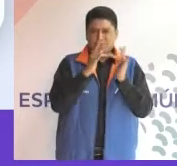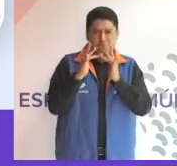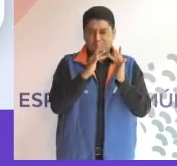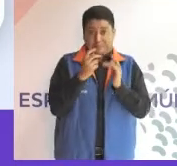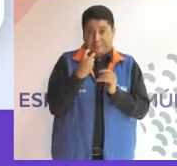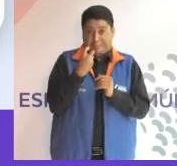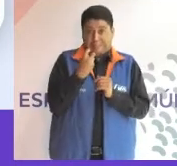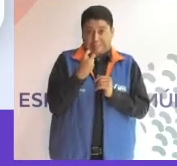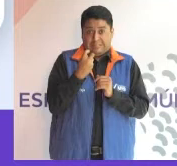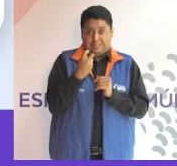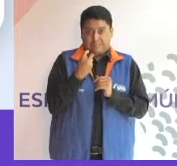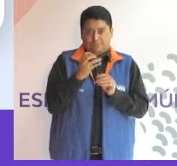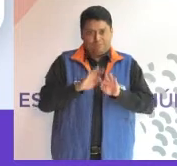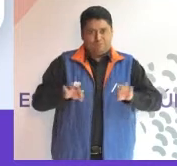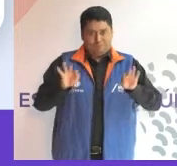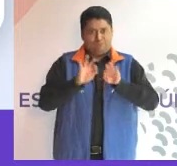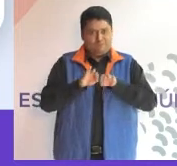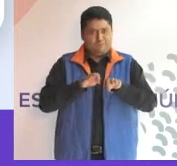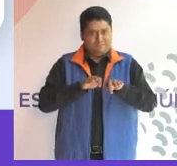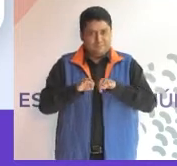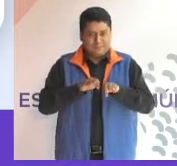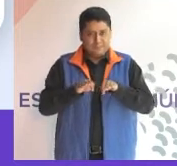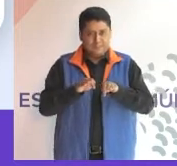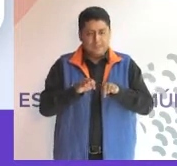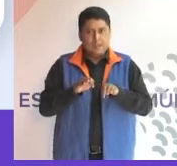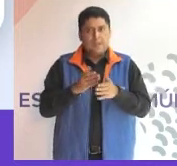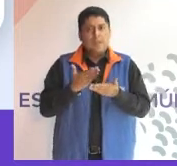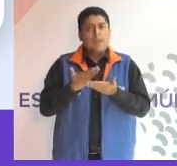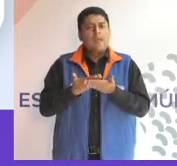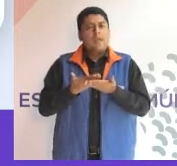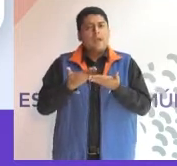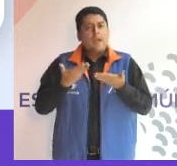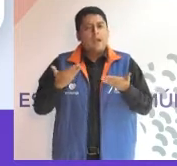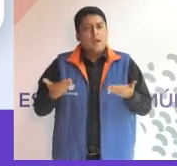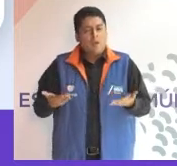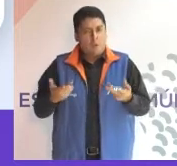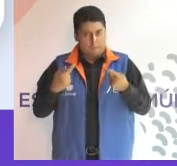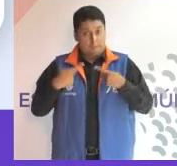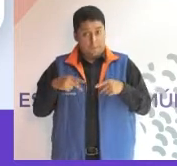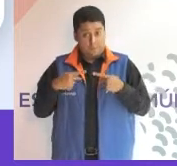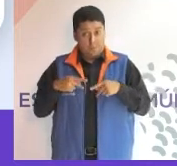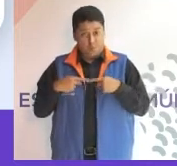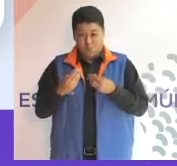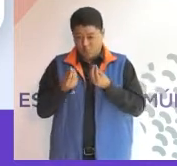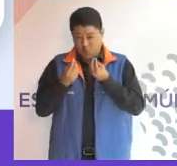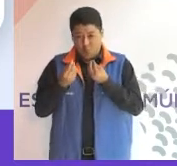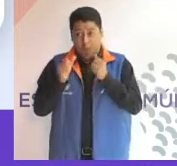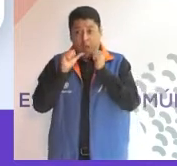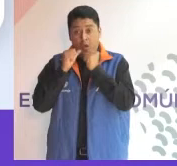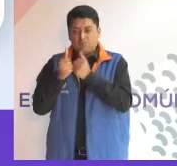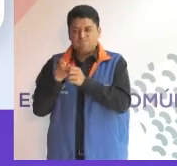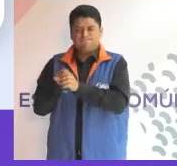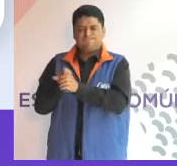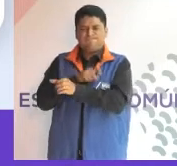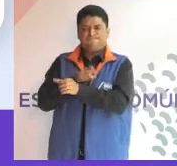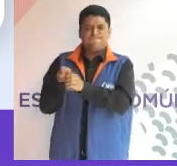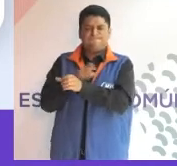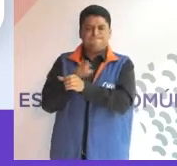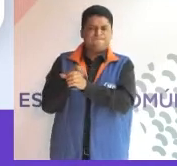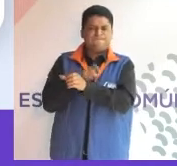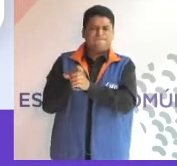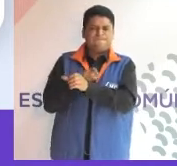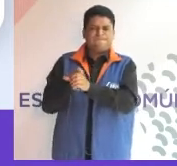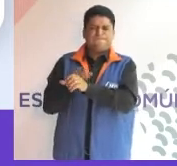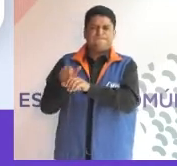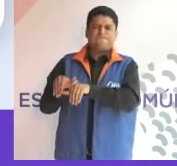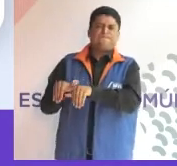que la gente, digamos, se está saliendo de sociedad civil, pasándose a las redes, y